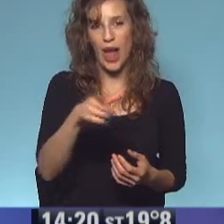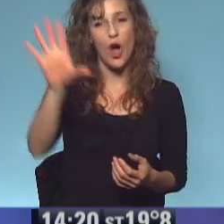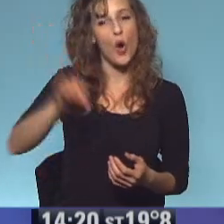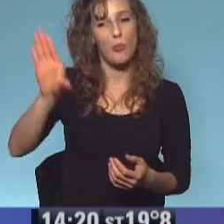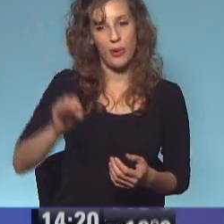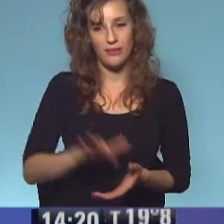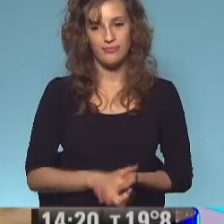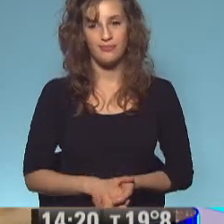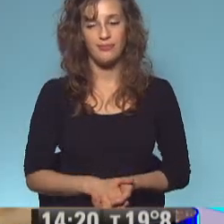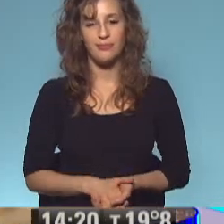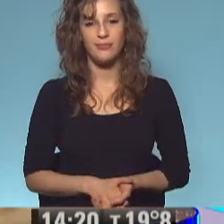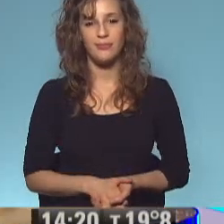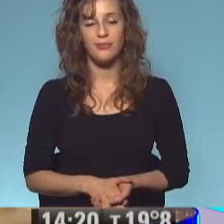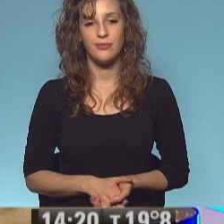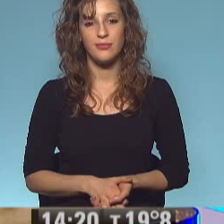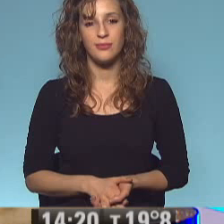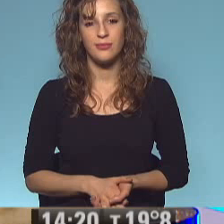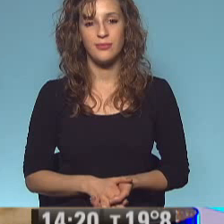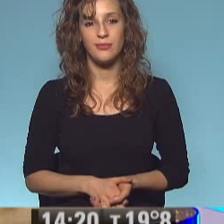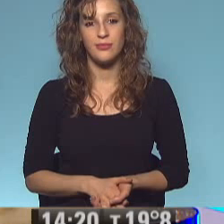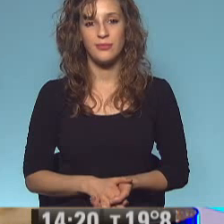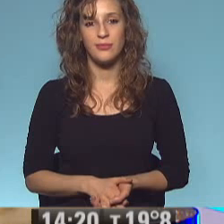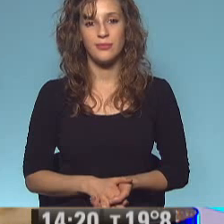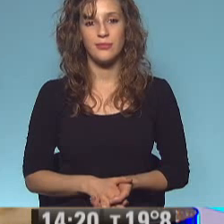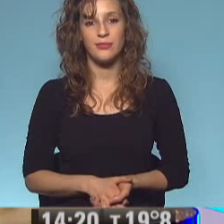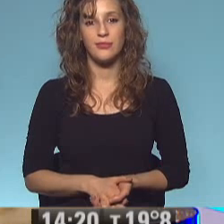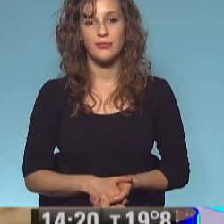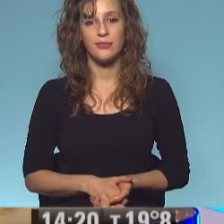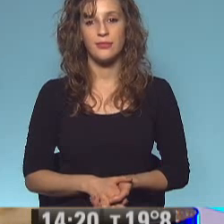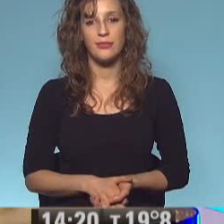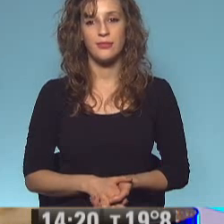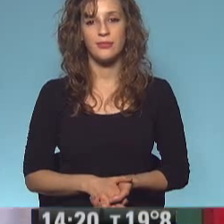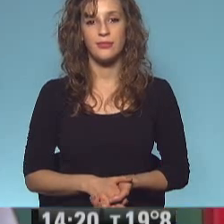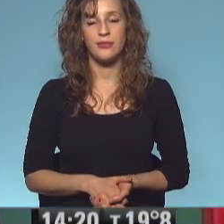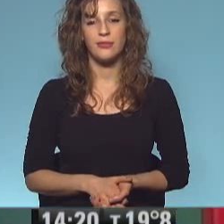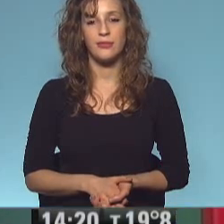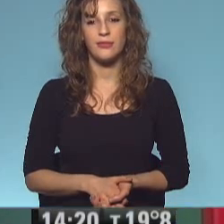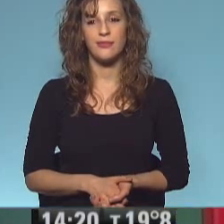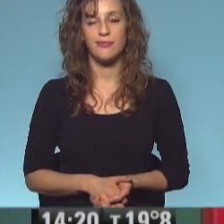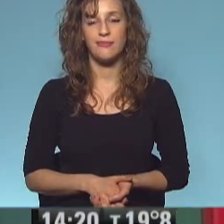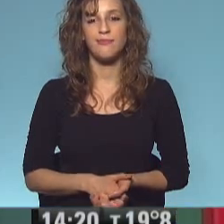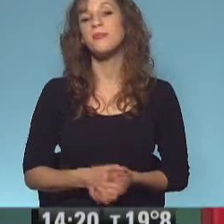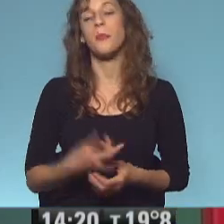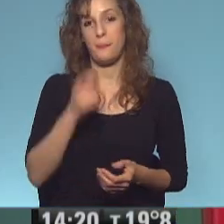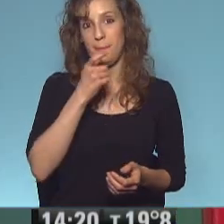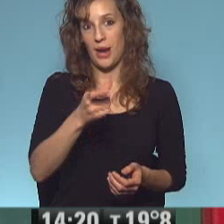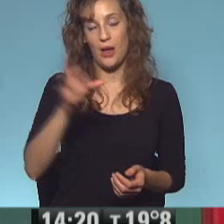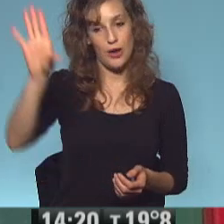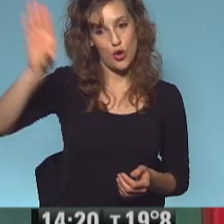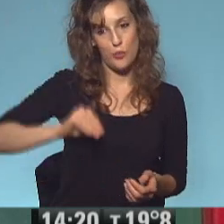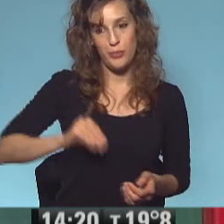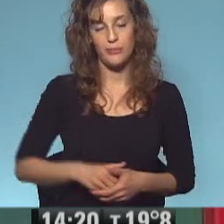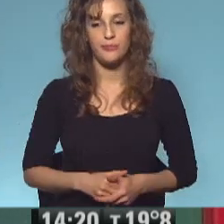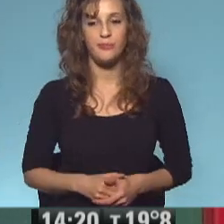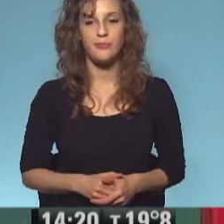todas. Bueno. Ya apareció la pulguita que siempre estudia con nosotros, ¿eh? Algodón. Luna. Luna. La